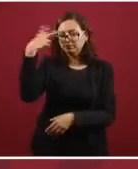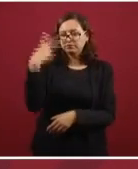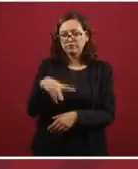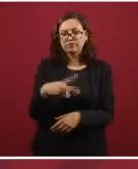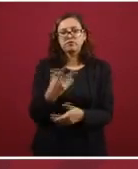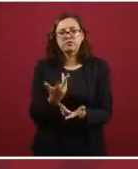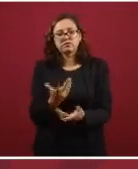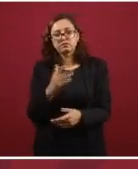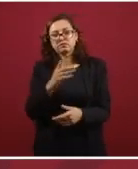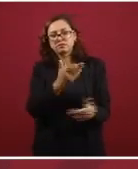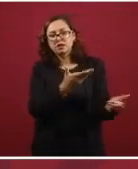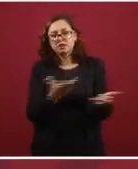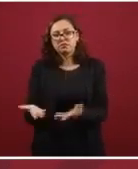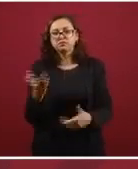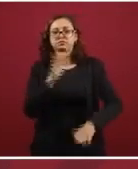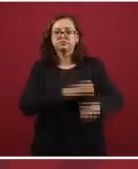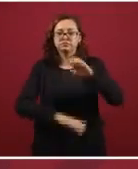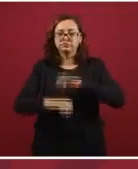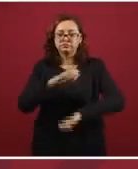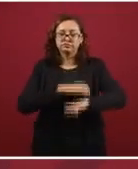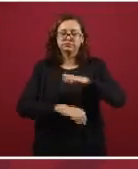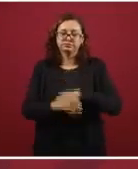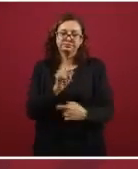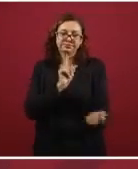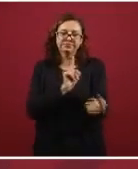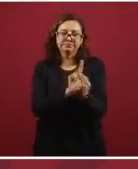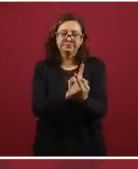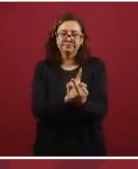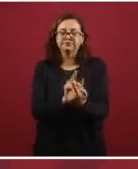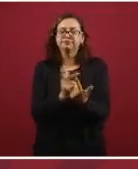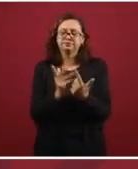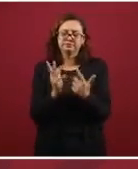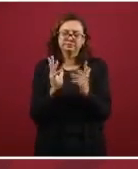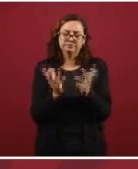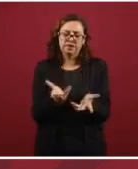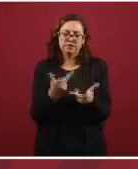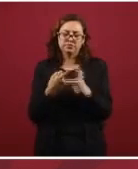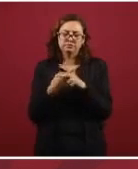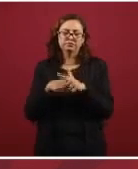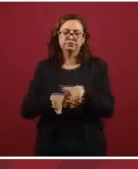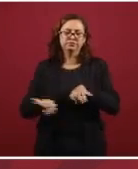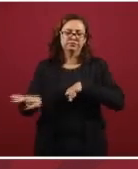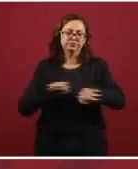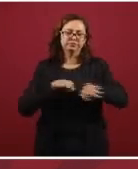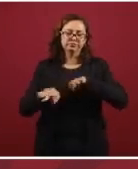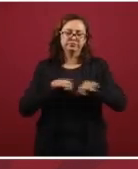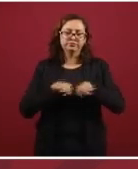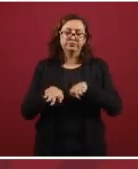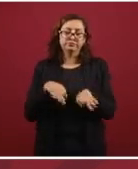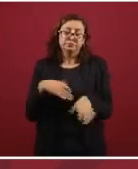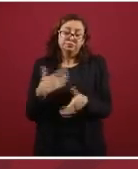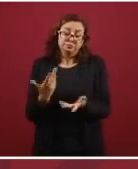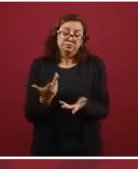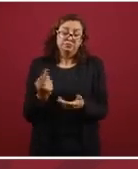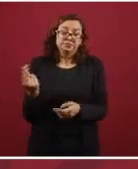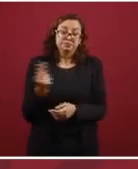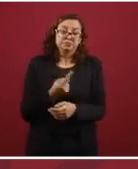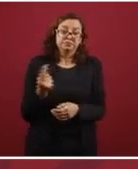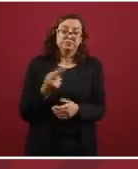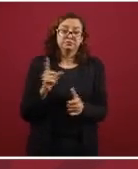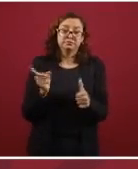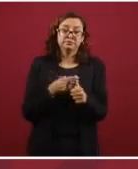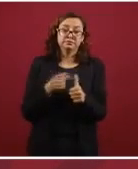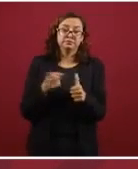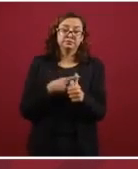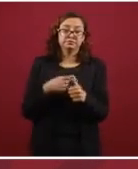autoridades correspondientes. Pero sí, estamos en esa tesitura. Estaremos pronto, ahora que tengamos ya el embajador en México,